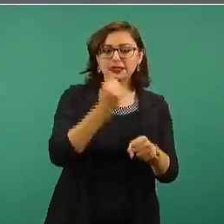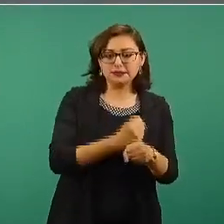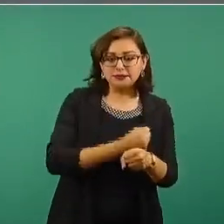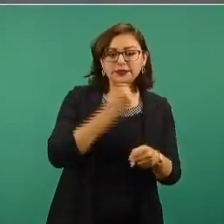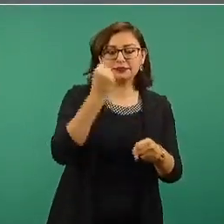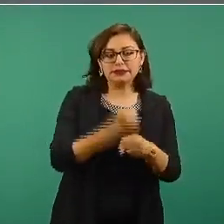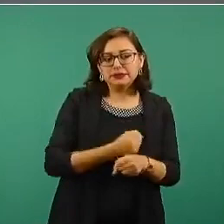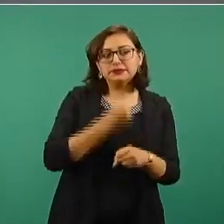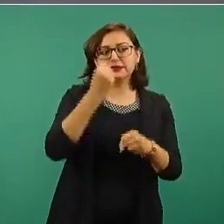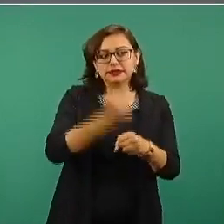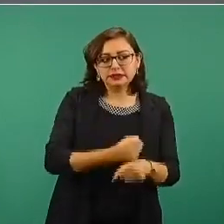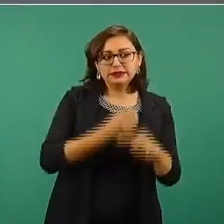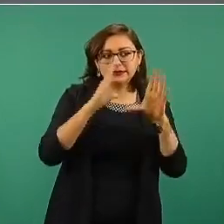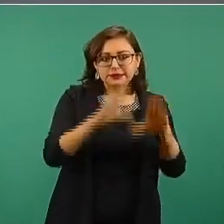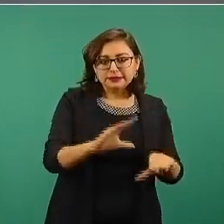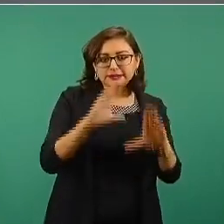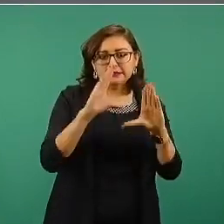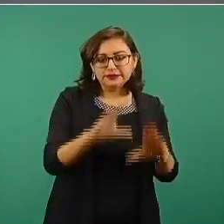Todos los guiaban